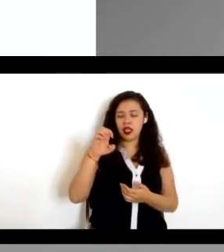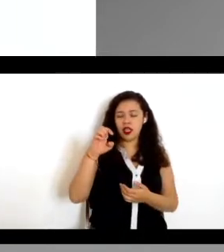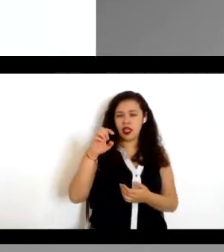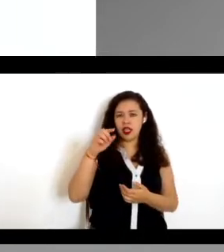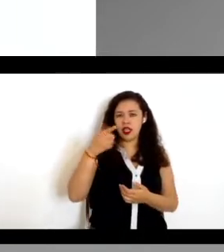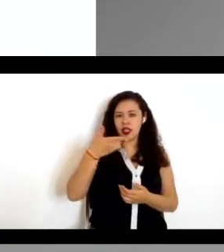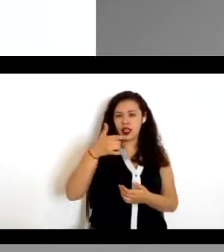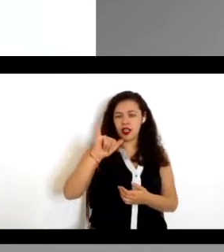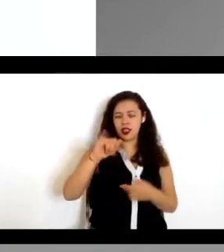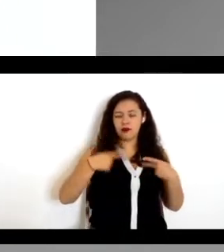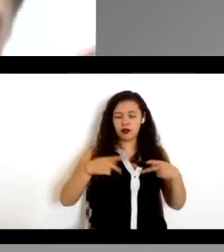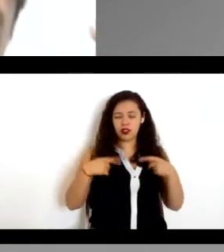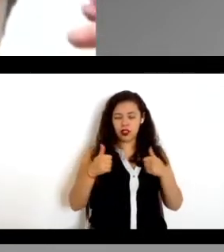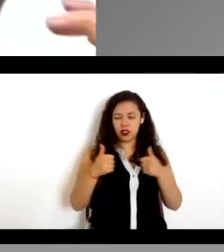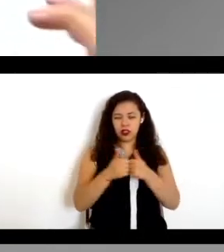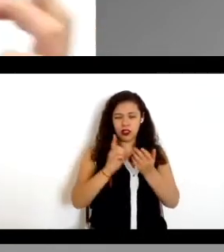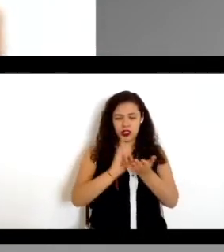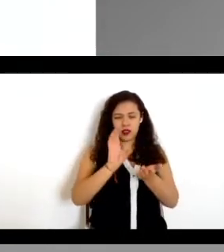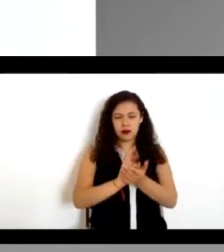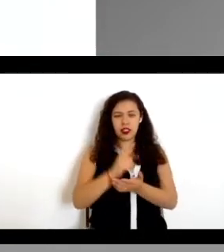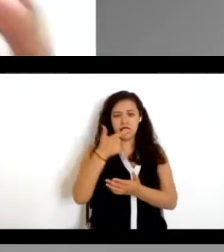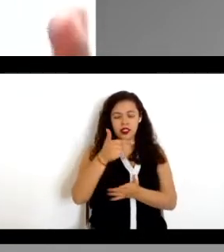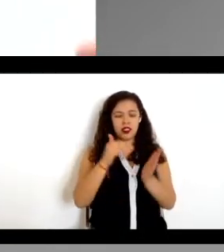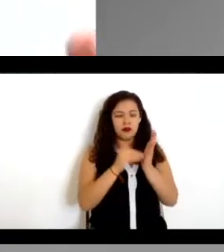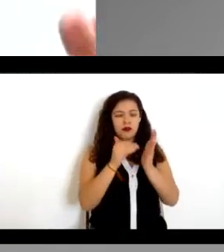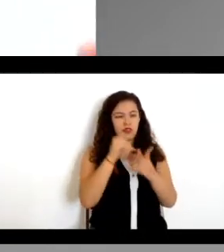discapacidad, o sea, no tenemos